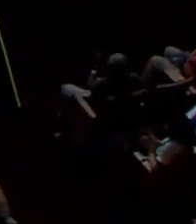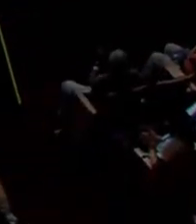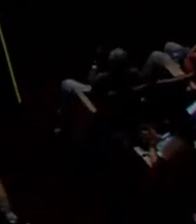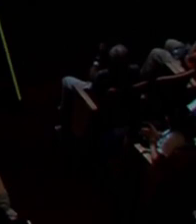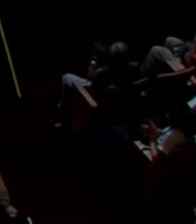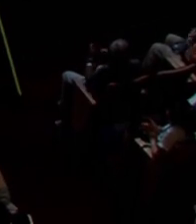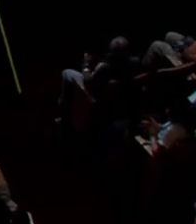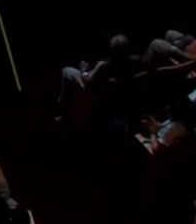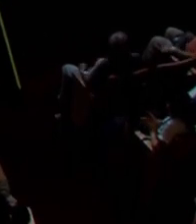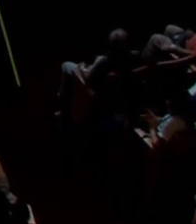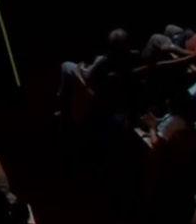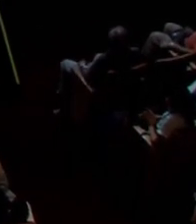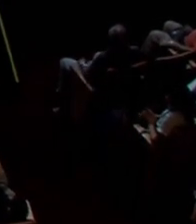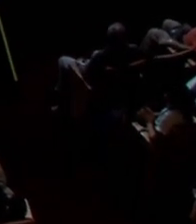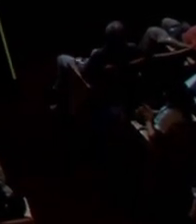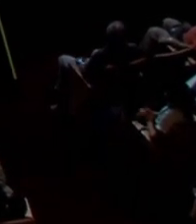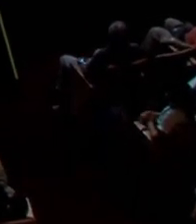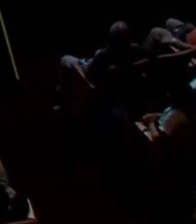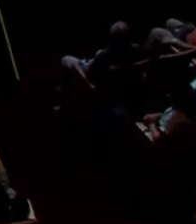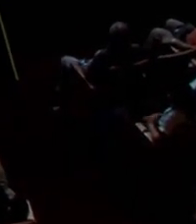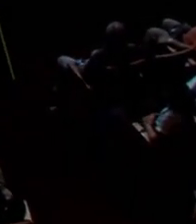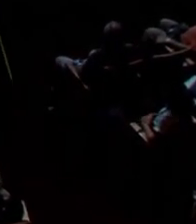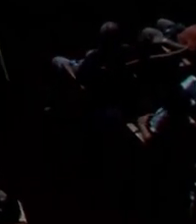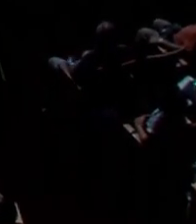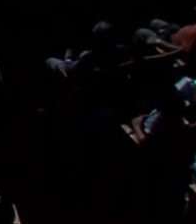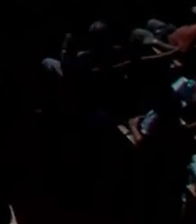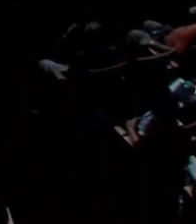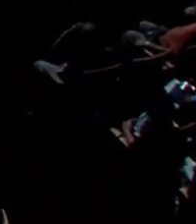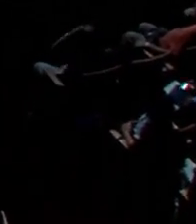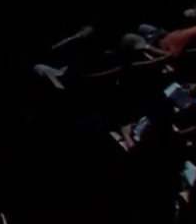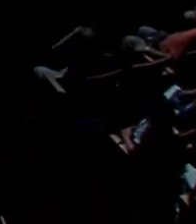agradecemos a javiera por participar en este encuentro científico y recibí